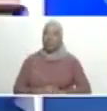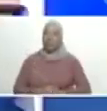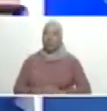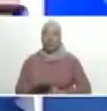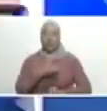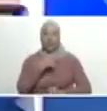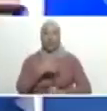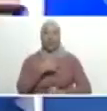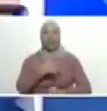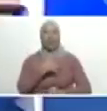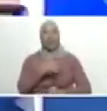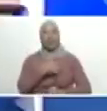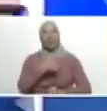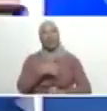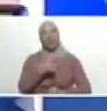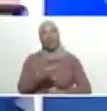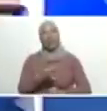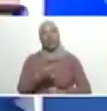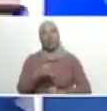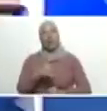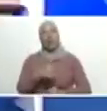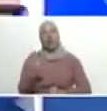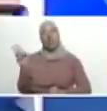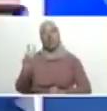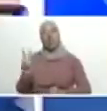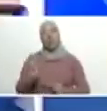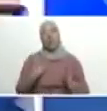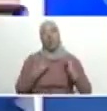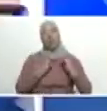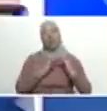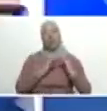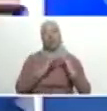Siéntase en su casa, en su patria.